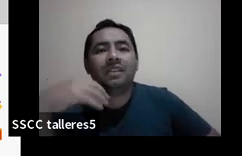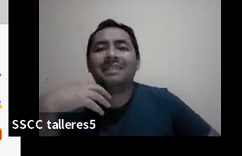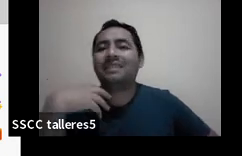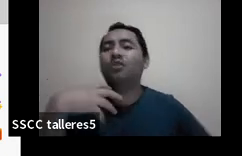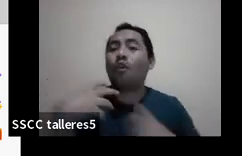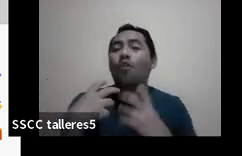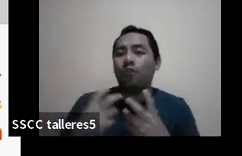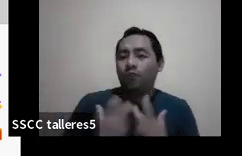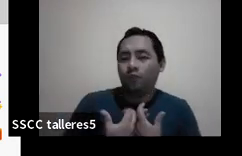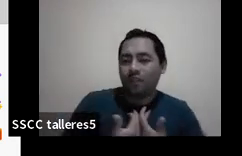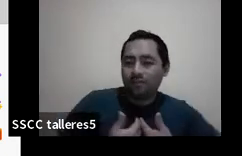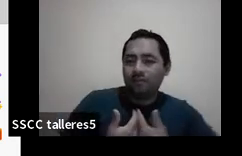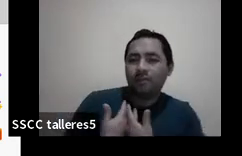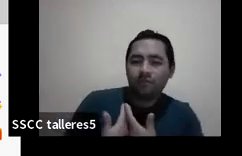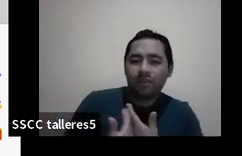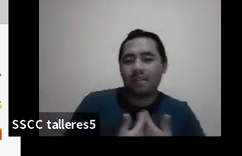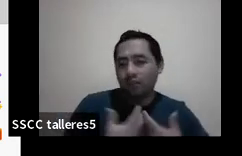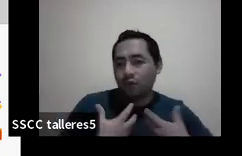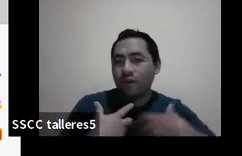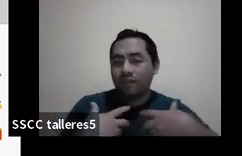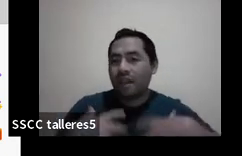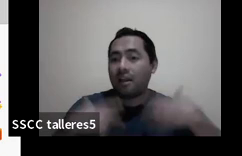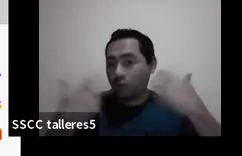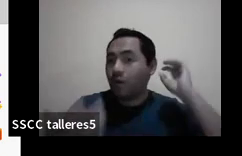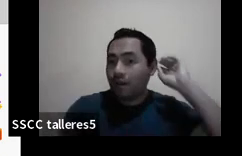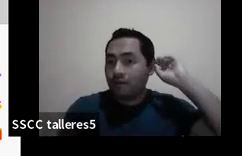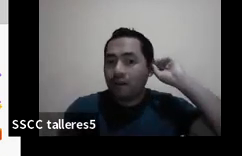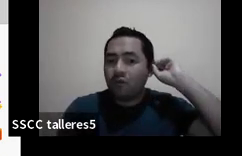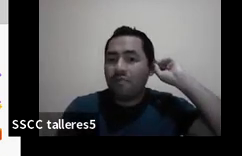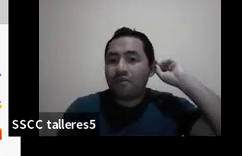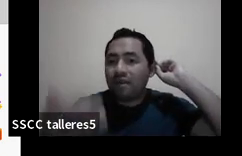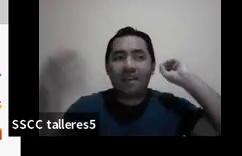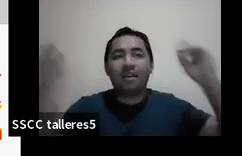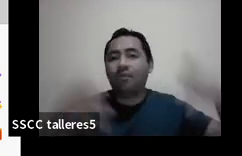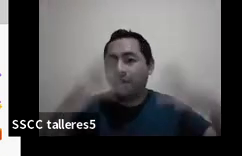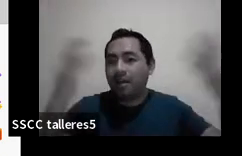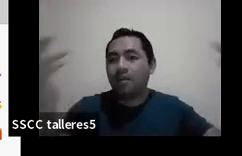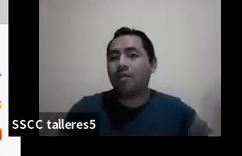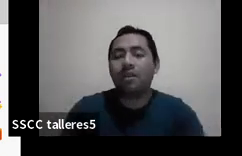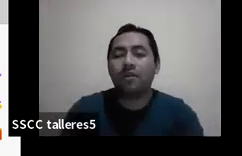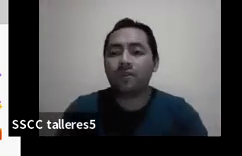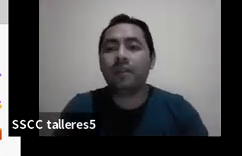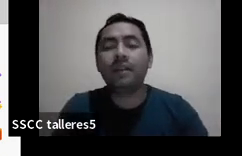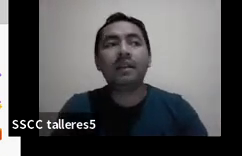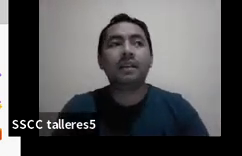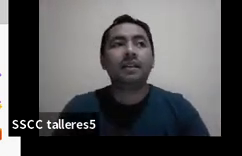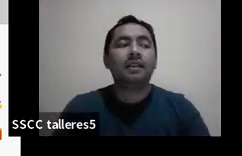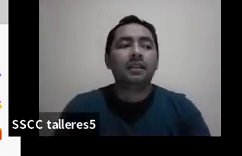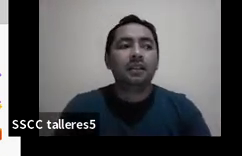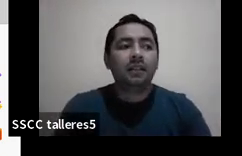y tú te has sentido corto, ¿no? O sea, quizás te tocó a ti actuar algún personaje, alguna película, alguna